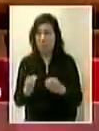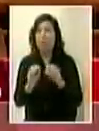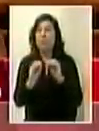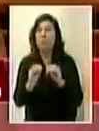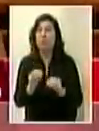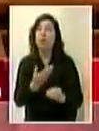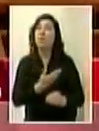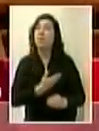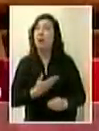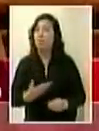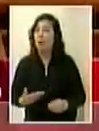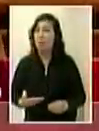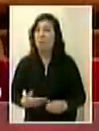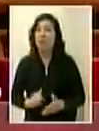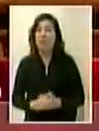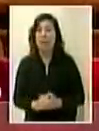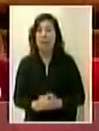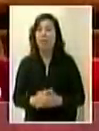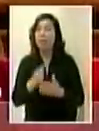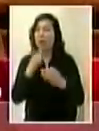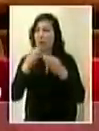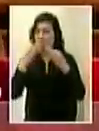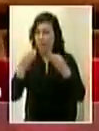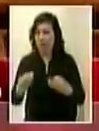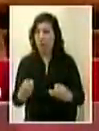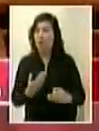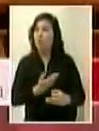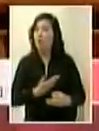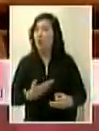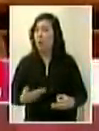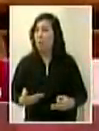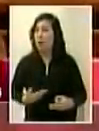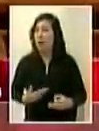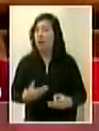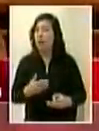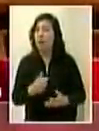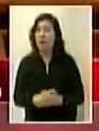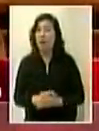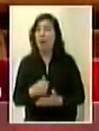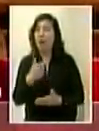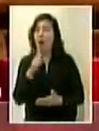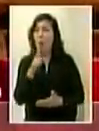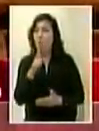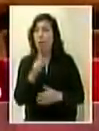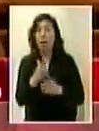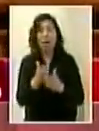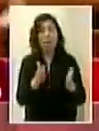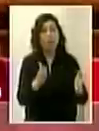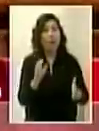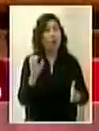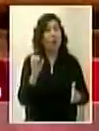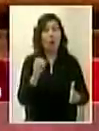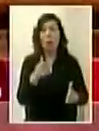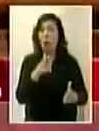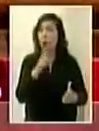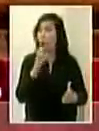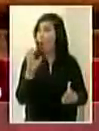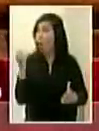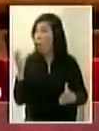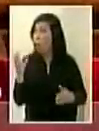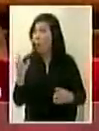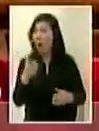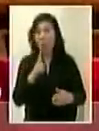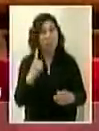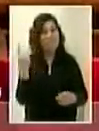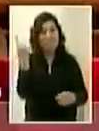posición del gobierno. La verdadera posición del gobierno era agua y oro, no era oro y agua. O